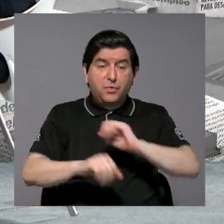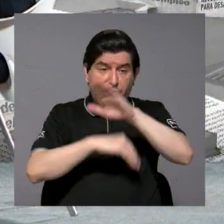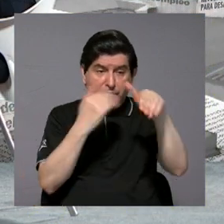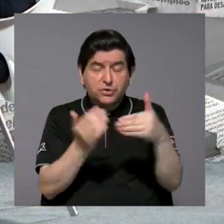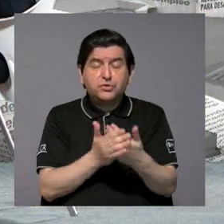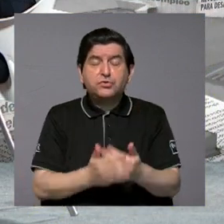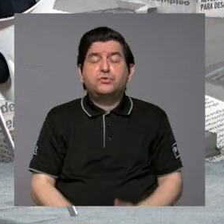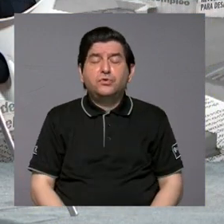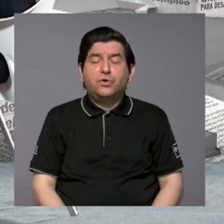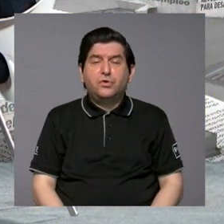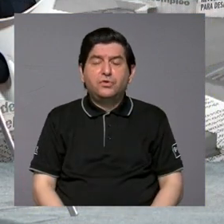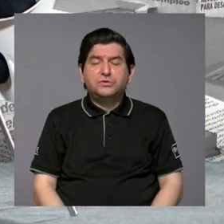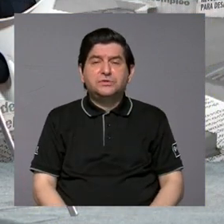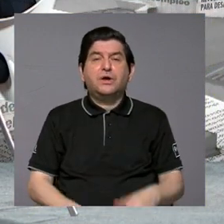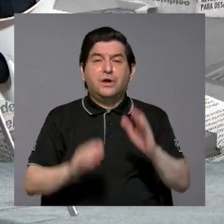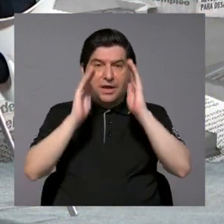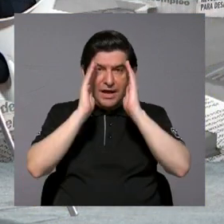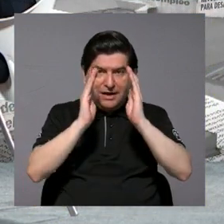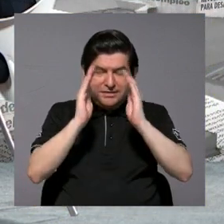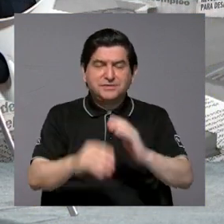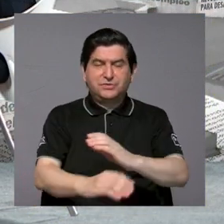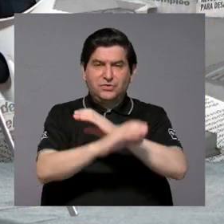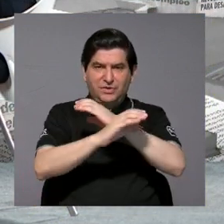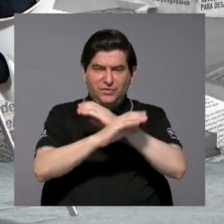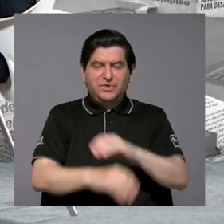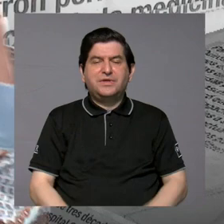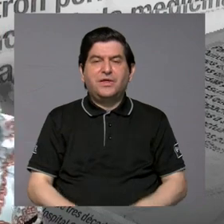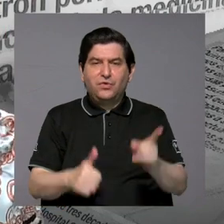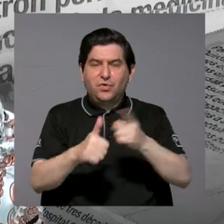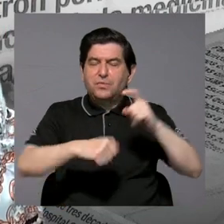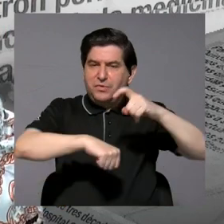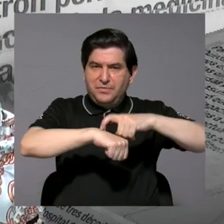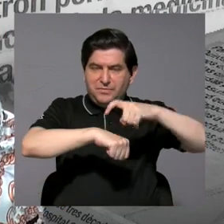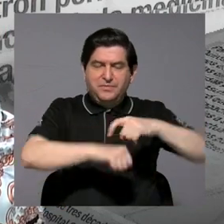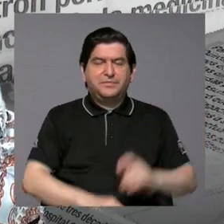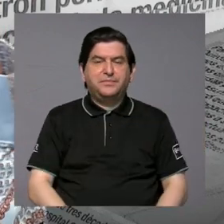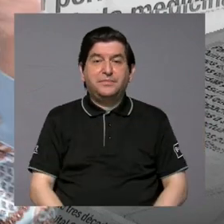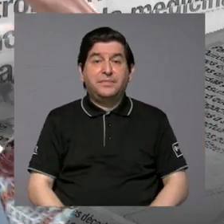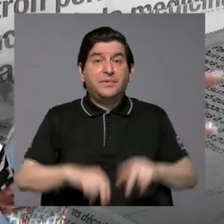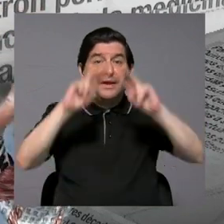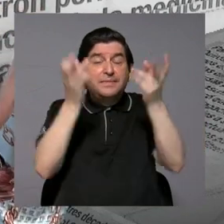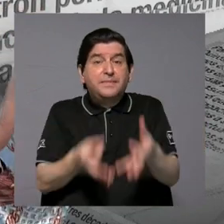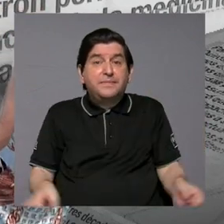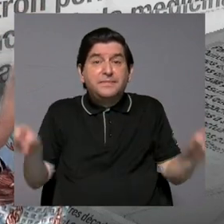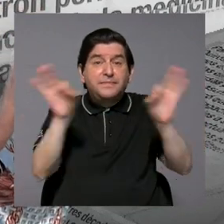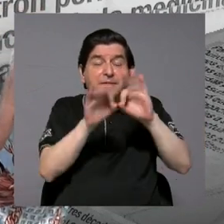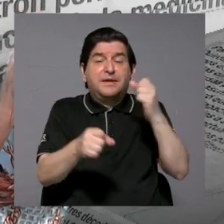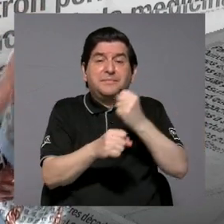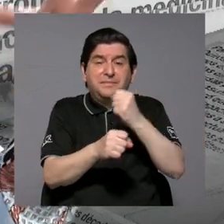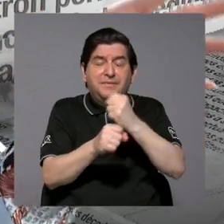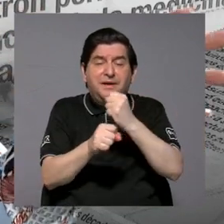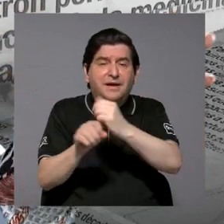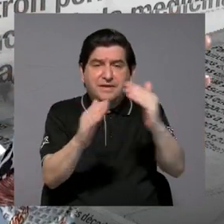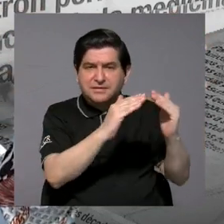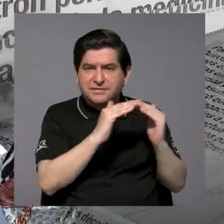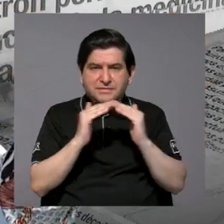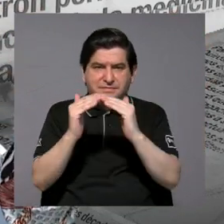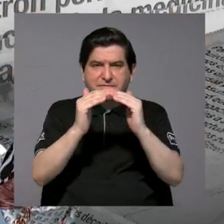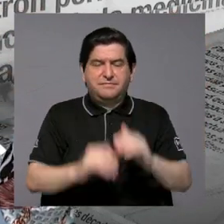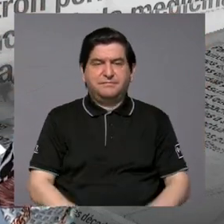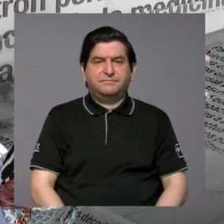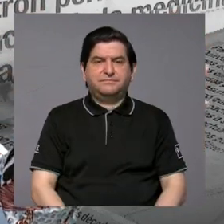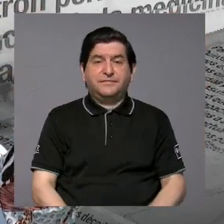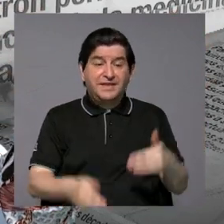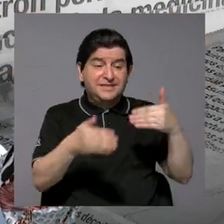otros como primer inicio verdad vea que usted está exponiendo un tema importantísimo la labor comunitaria vienen inclusive